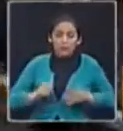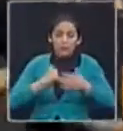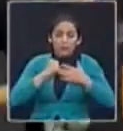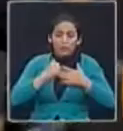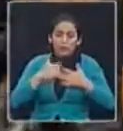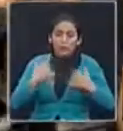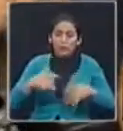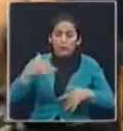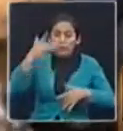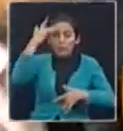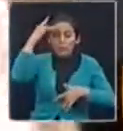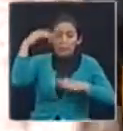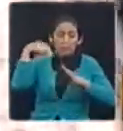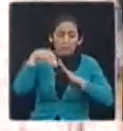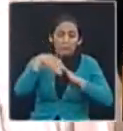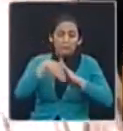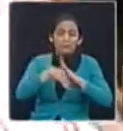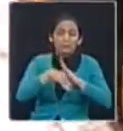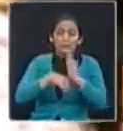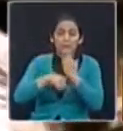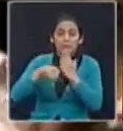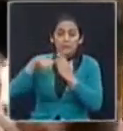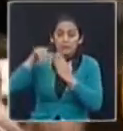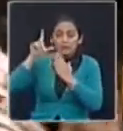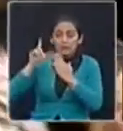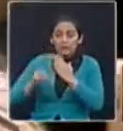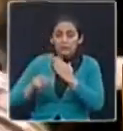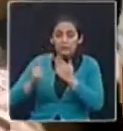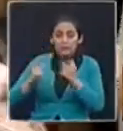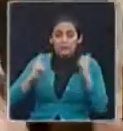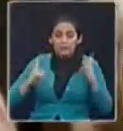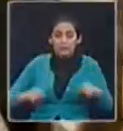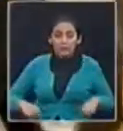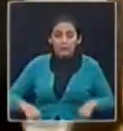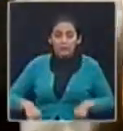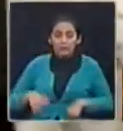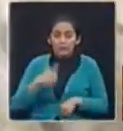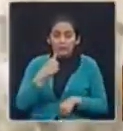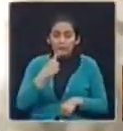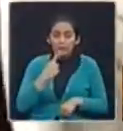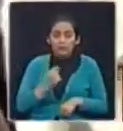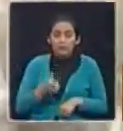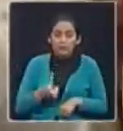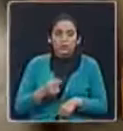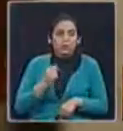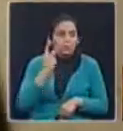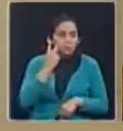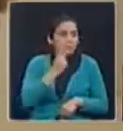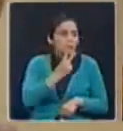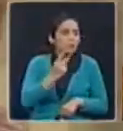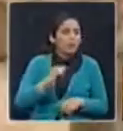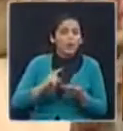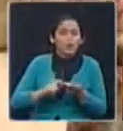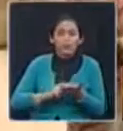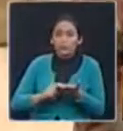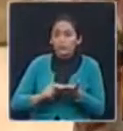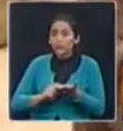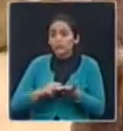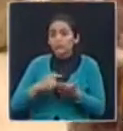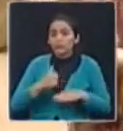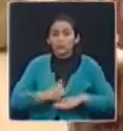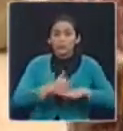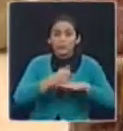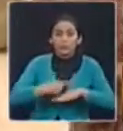catastróficas. Así lo dijo la ministra de Salud, quien tras recorrer esa casa asistencial en Guayaquil, mantuvo una reunión con las autoridades, en